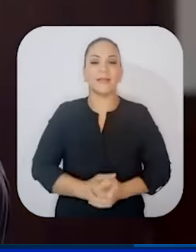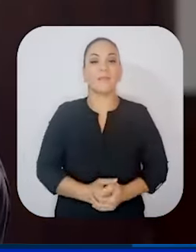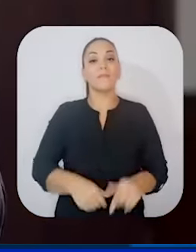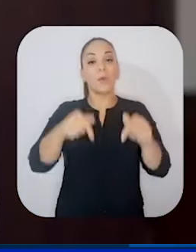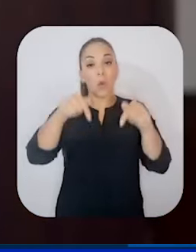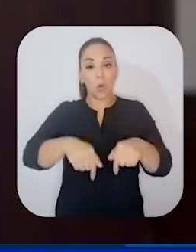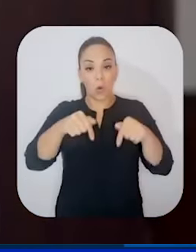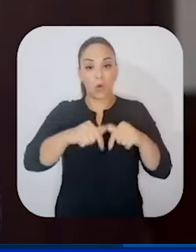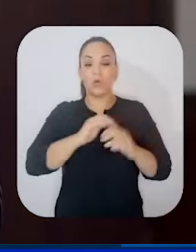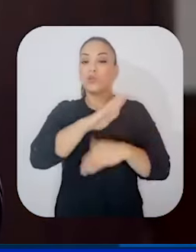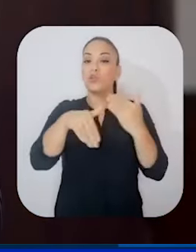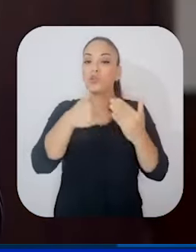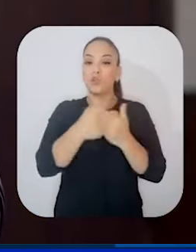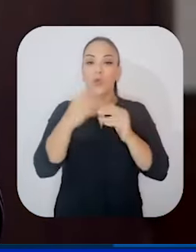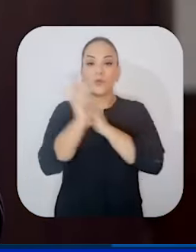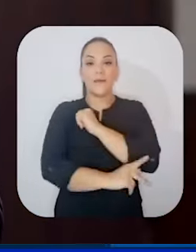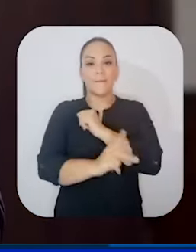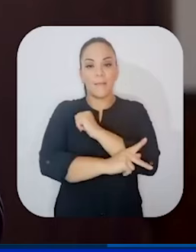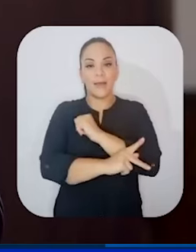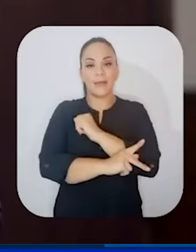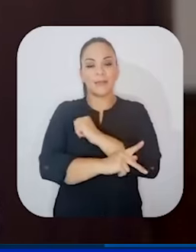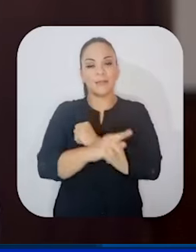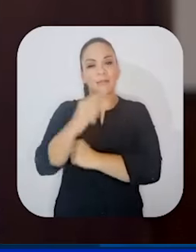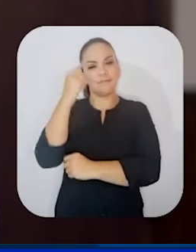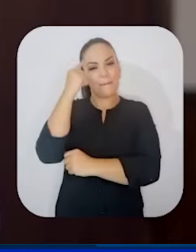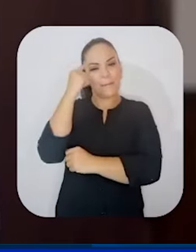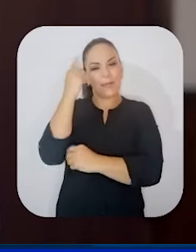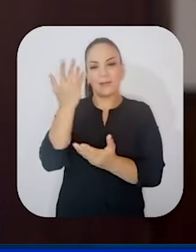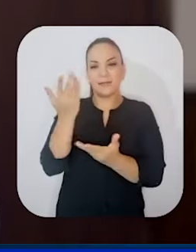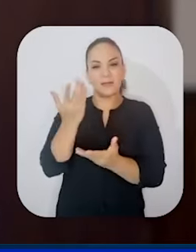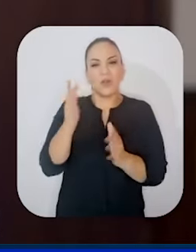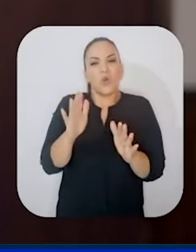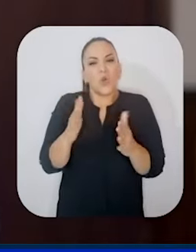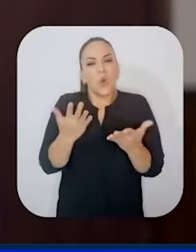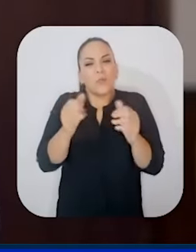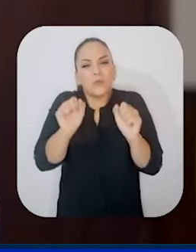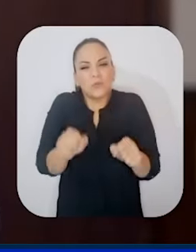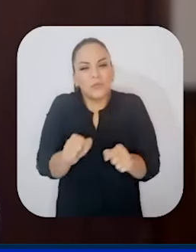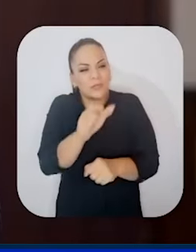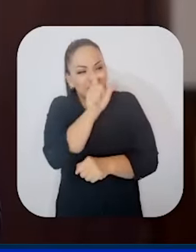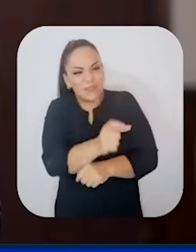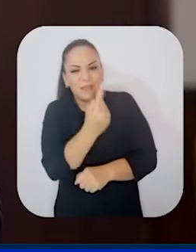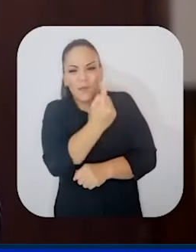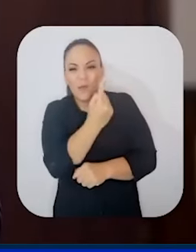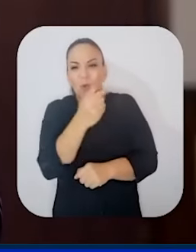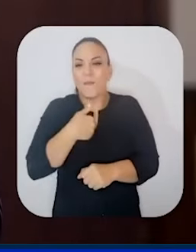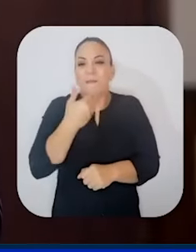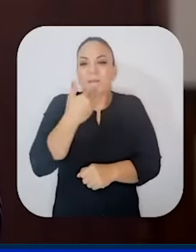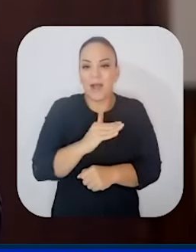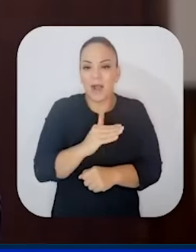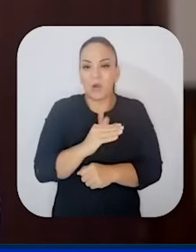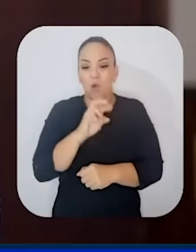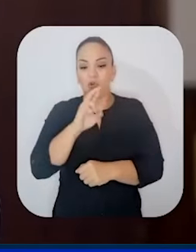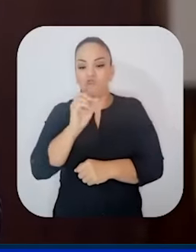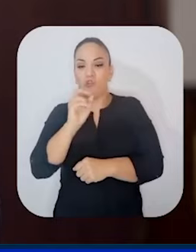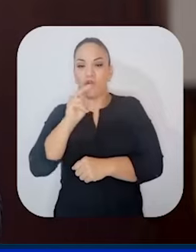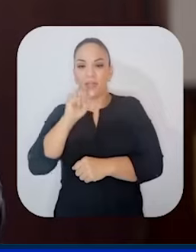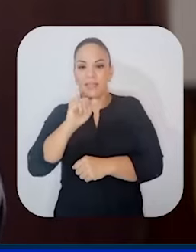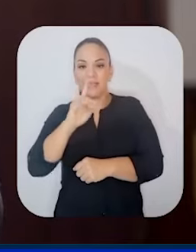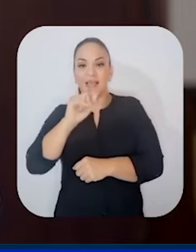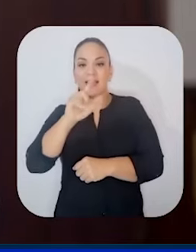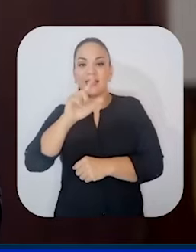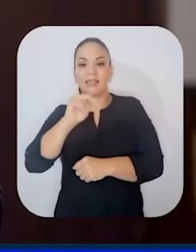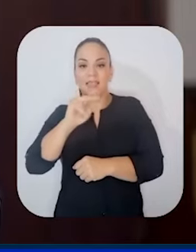hoy todo el país se cuestiona como un criminal curtido, como